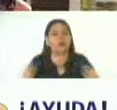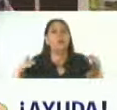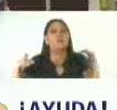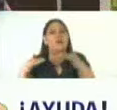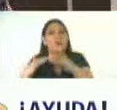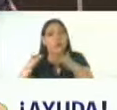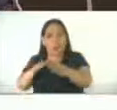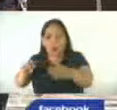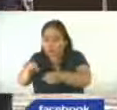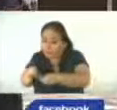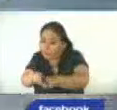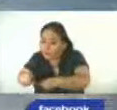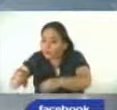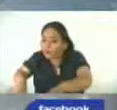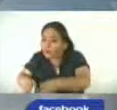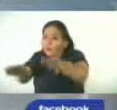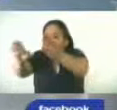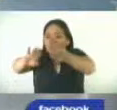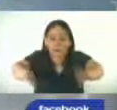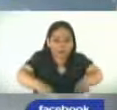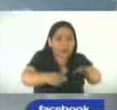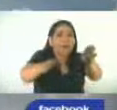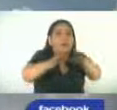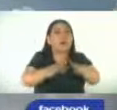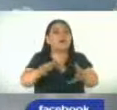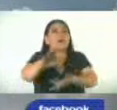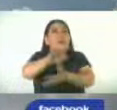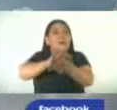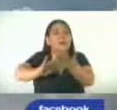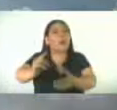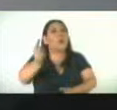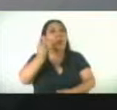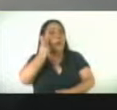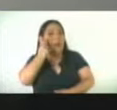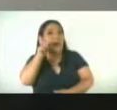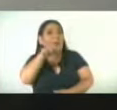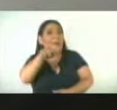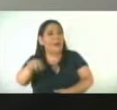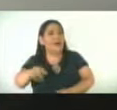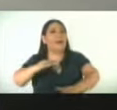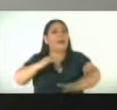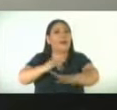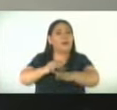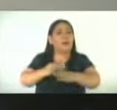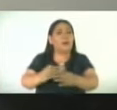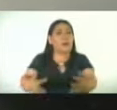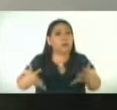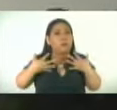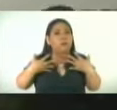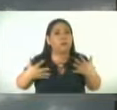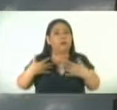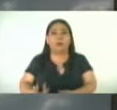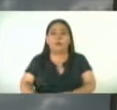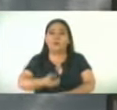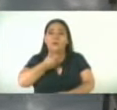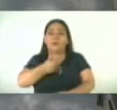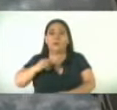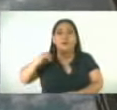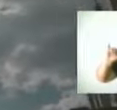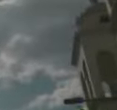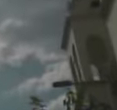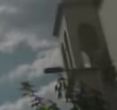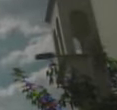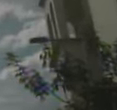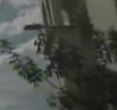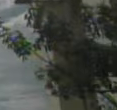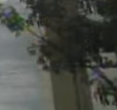sembrar más árboles y cuidar la naturaleza para mitigar el alza de temperaturas. Este es un informe de Jacqueline